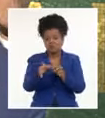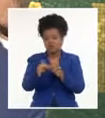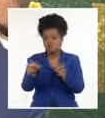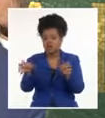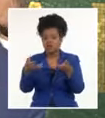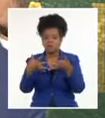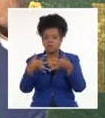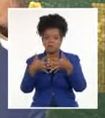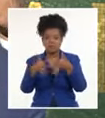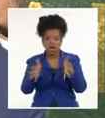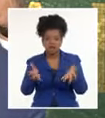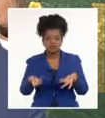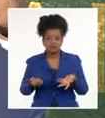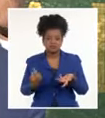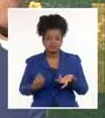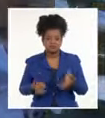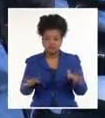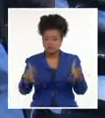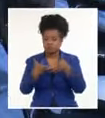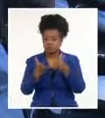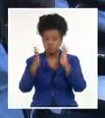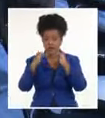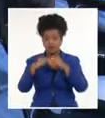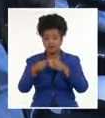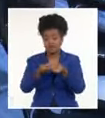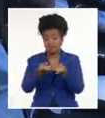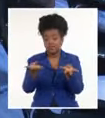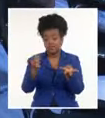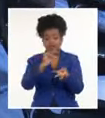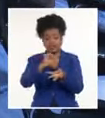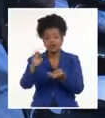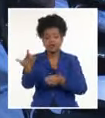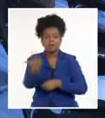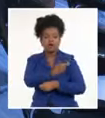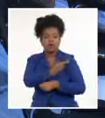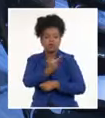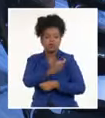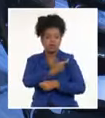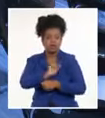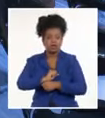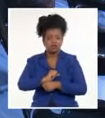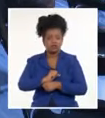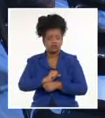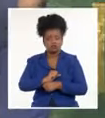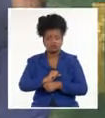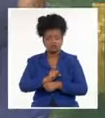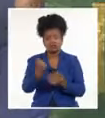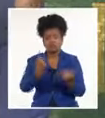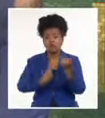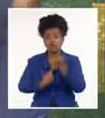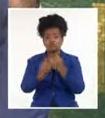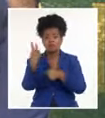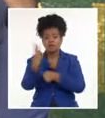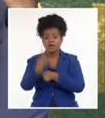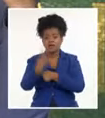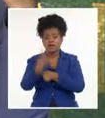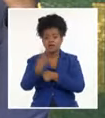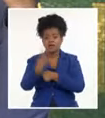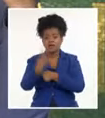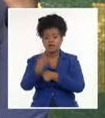conjunta, por ejemplo, la distribución de vacunas. Algunos países adquirieron vacunas hasta 3 o 4 veces el